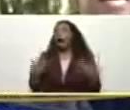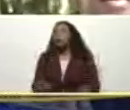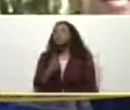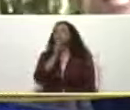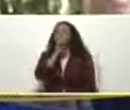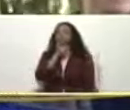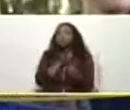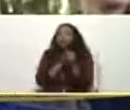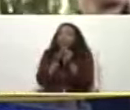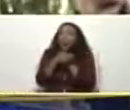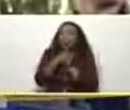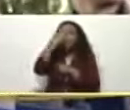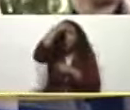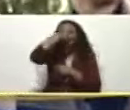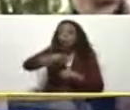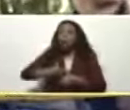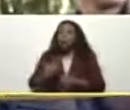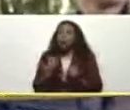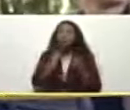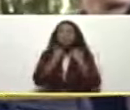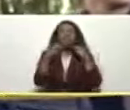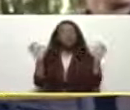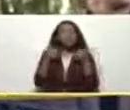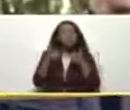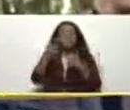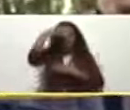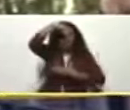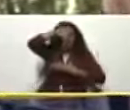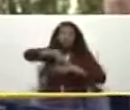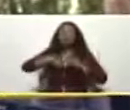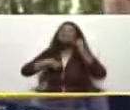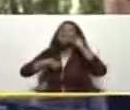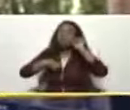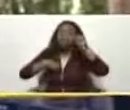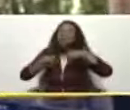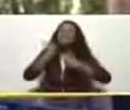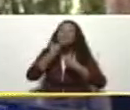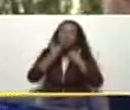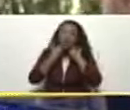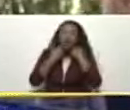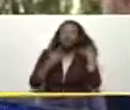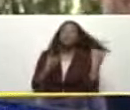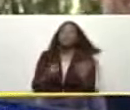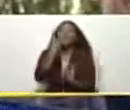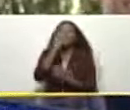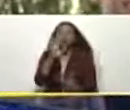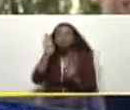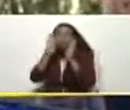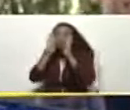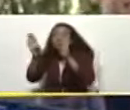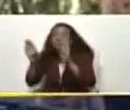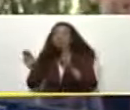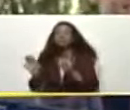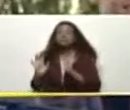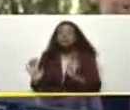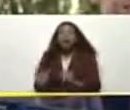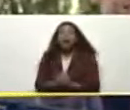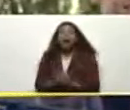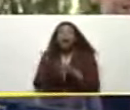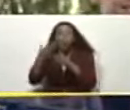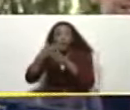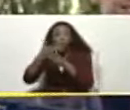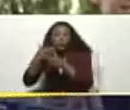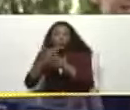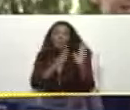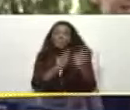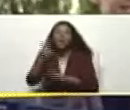mantienen como un reservorio, digamos, de la enfermedad. Entonces, bueno, ese es nuestro primer abordaje y ahora estamos en colaboración